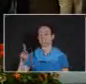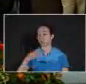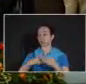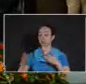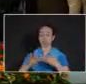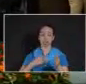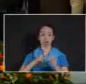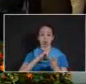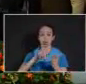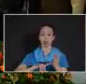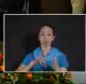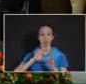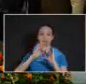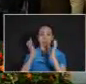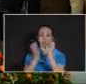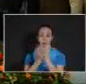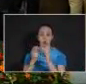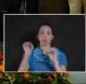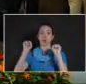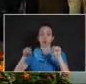violencia si no lo tenemos a Él.